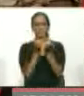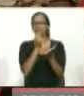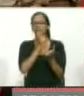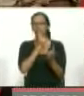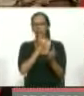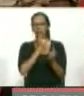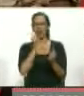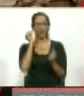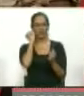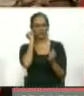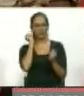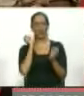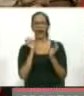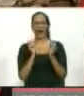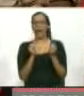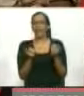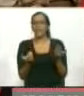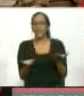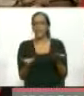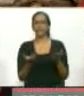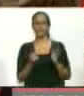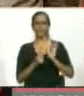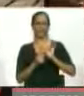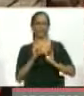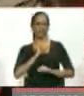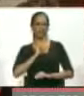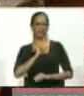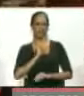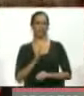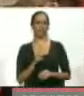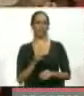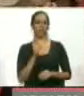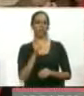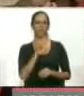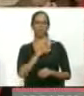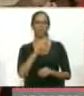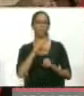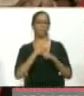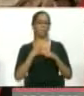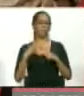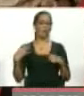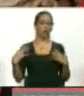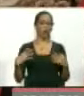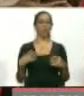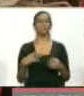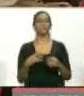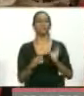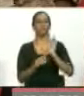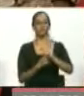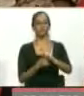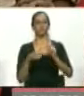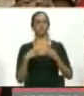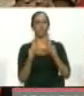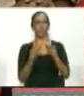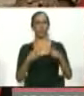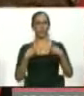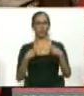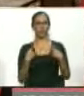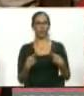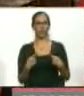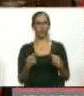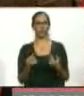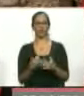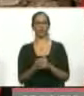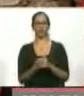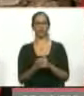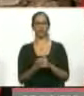una señora que ella identifica y como la señora del blanco que representa voluntad popular en esa tríada con